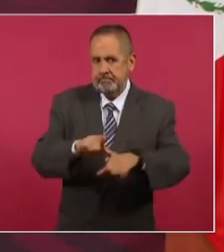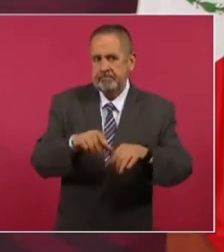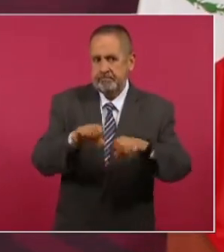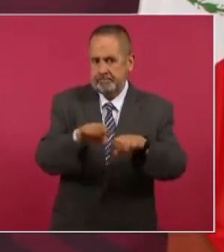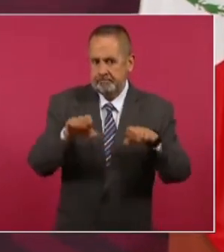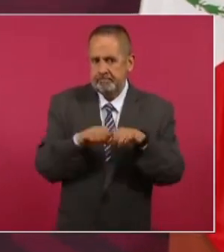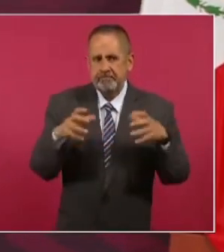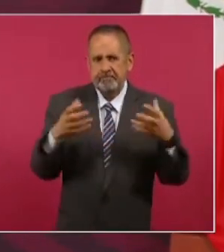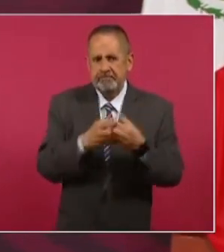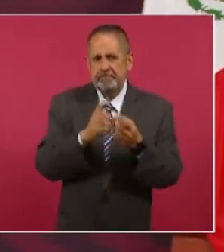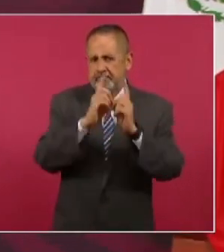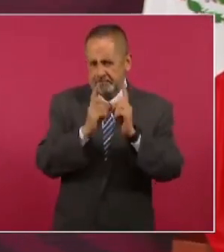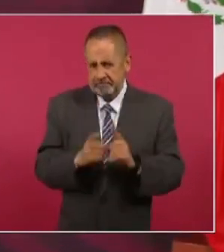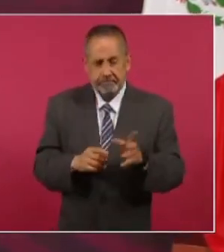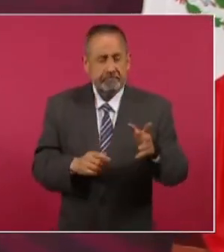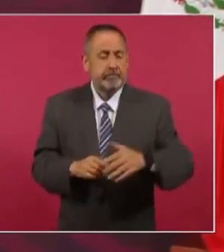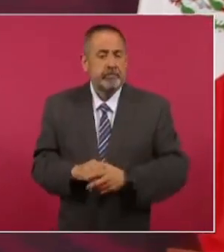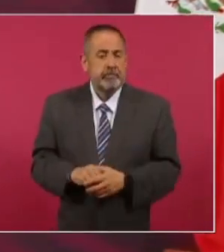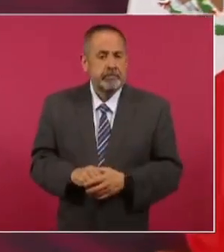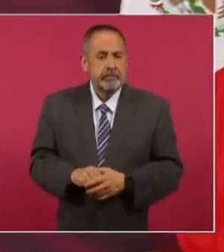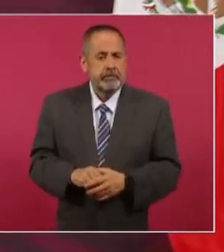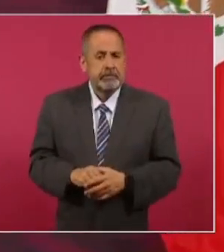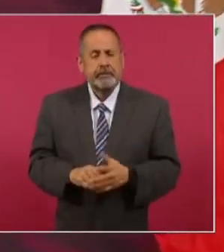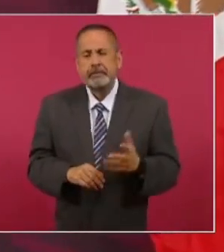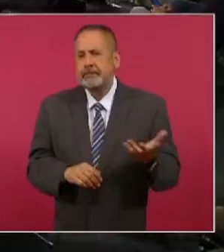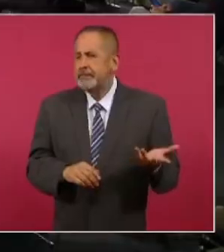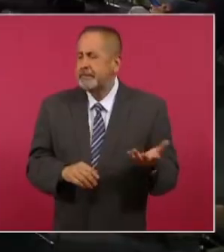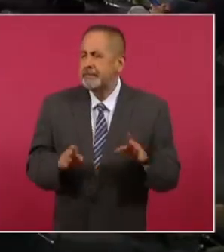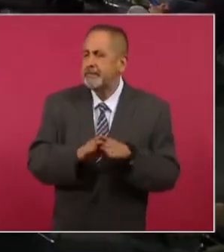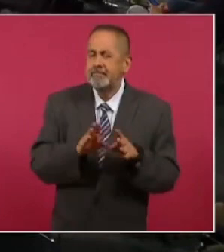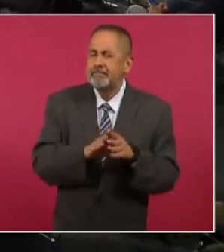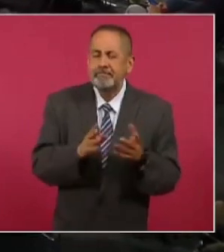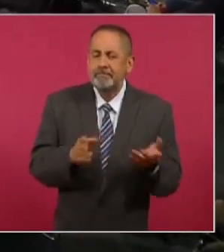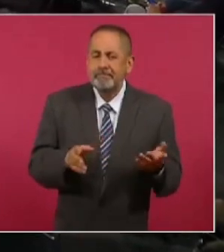o sea lo tenían injustamente